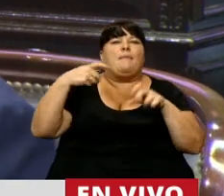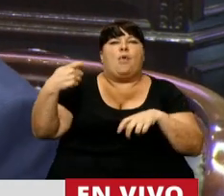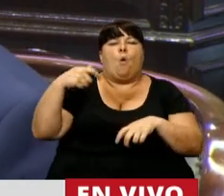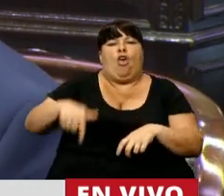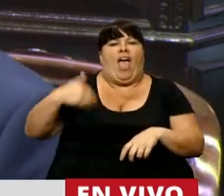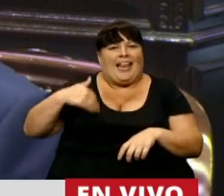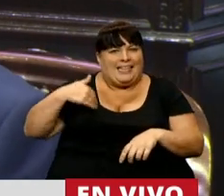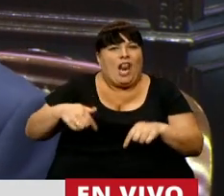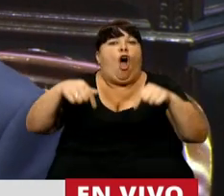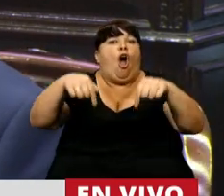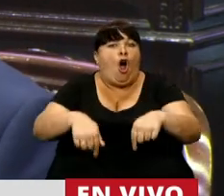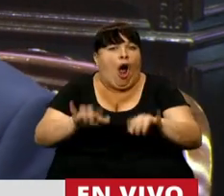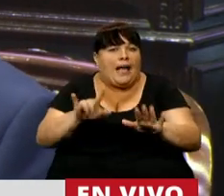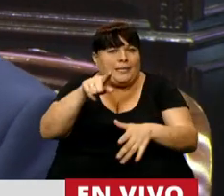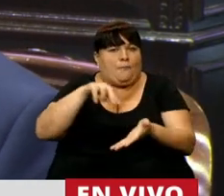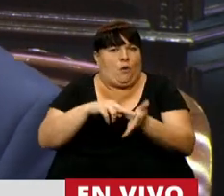en la Argentina hoy.